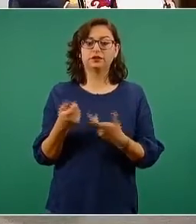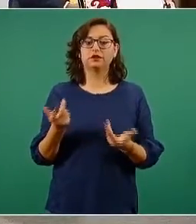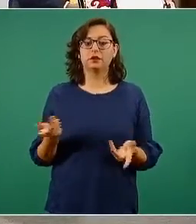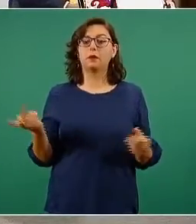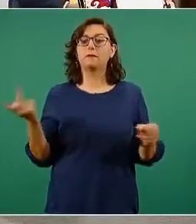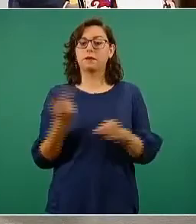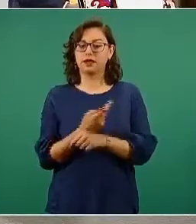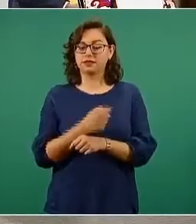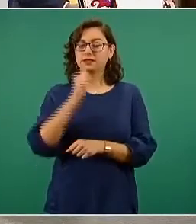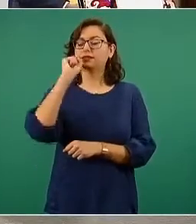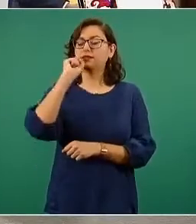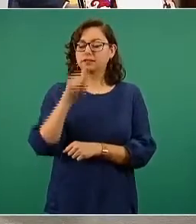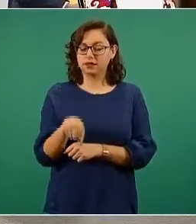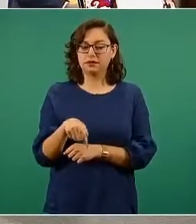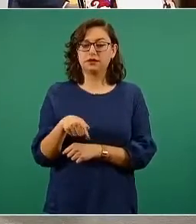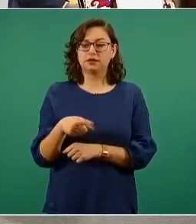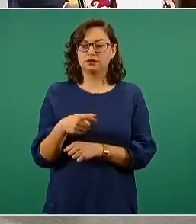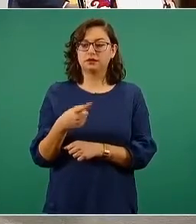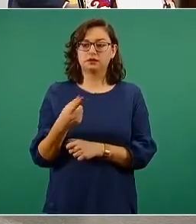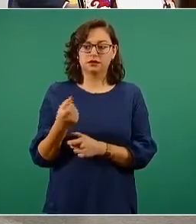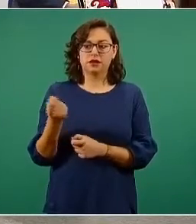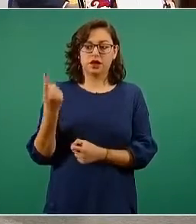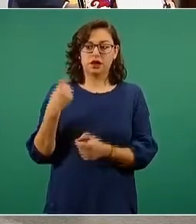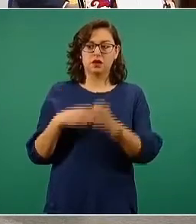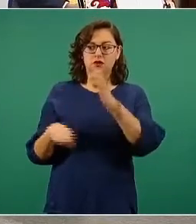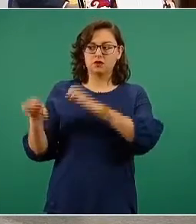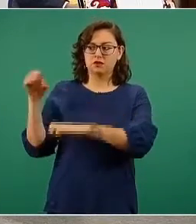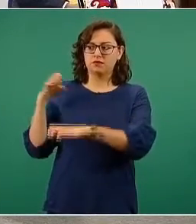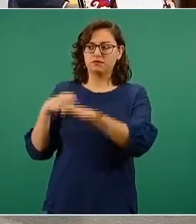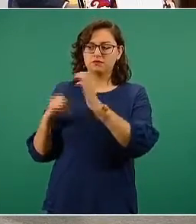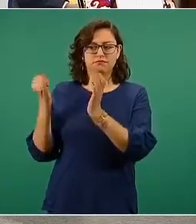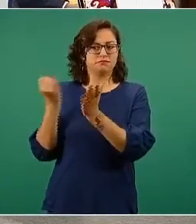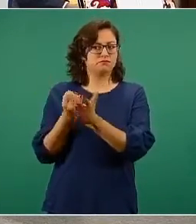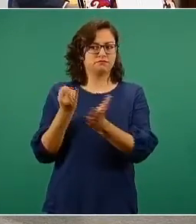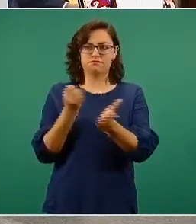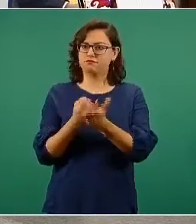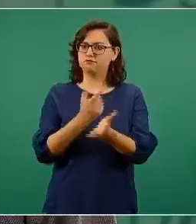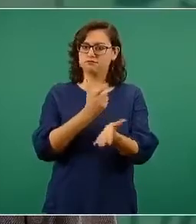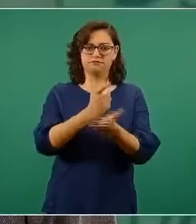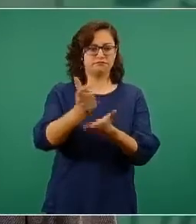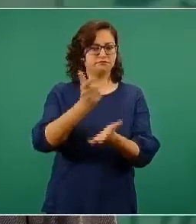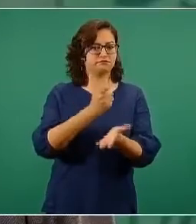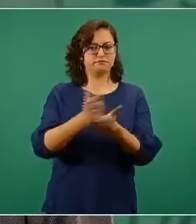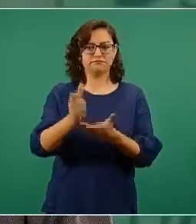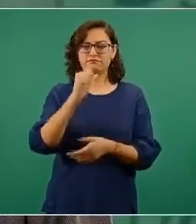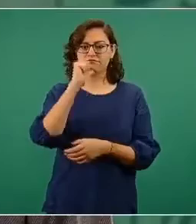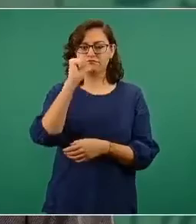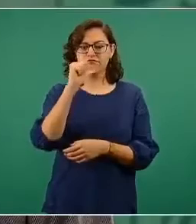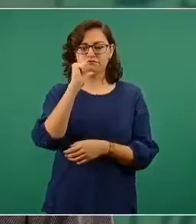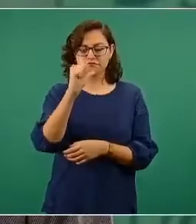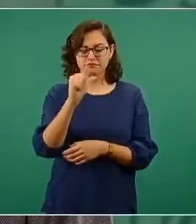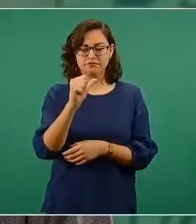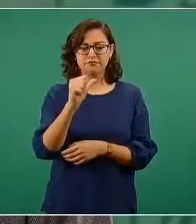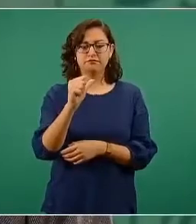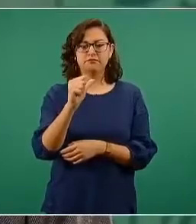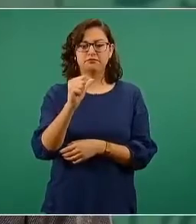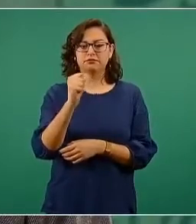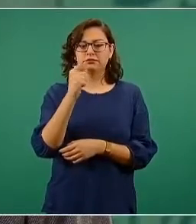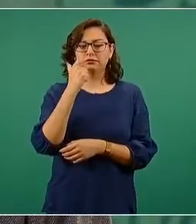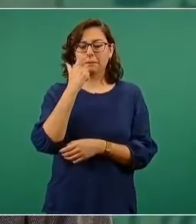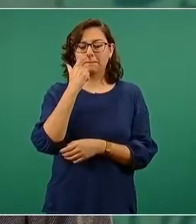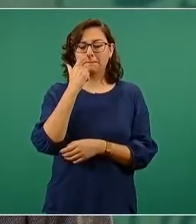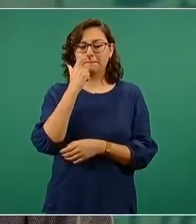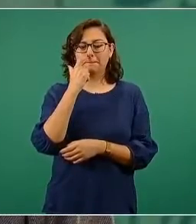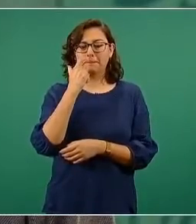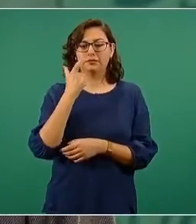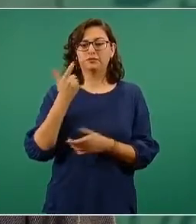evadían el pago de impuestos, habían empresas